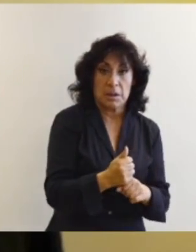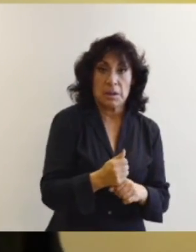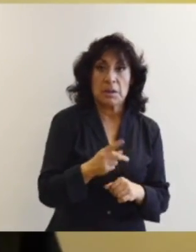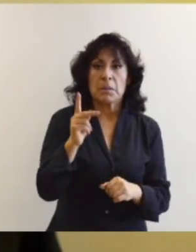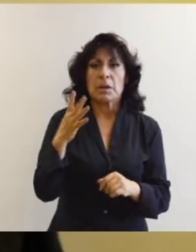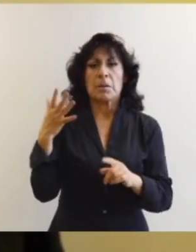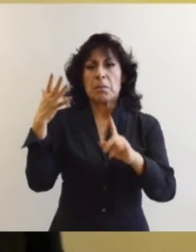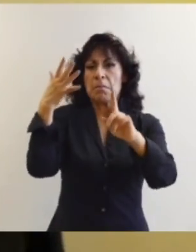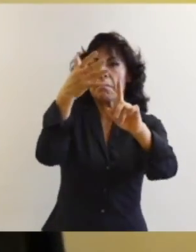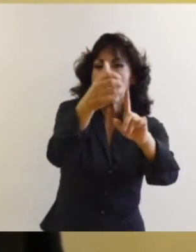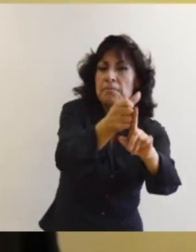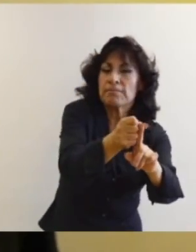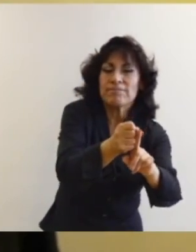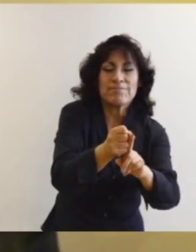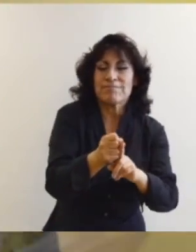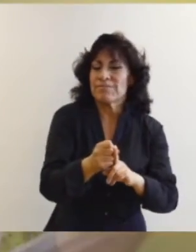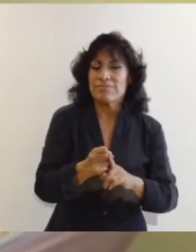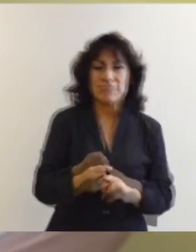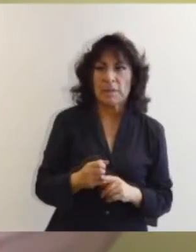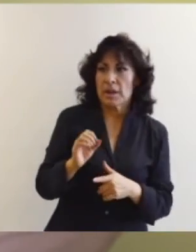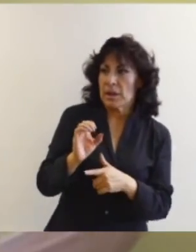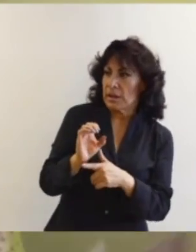Pero no es eso a lo que aspiro.